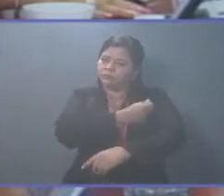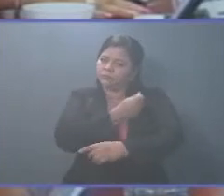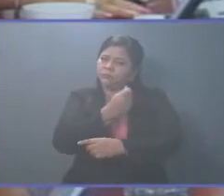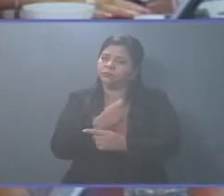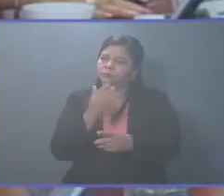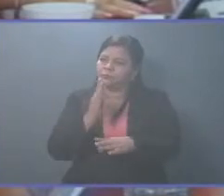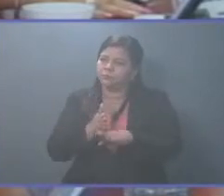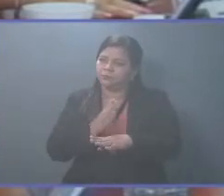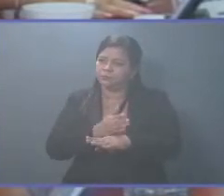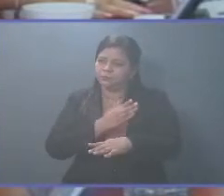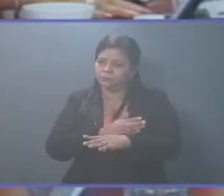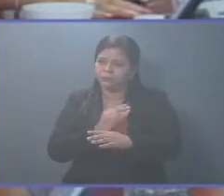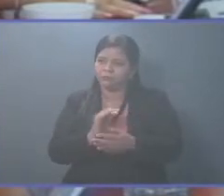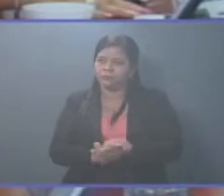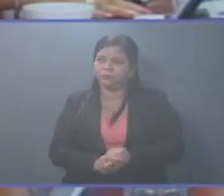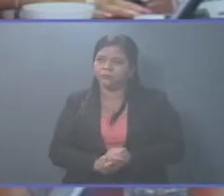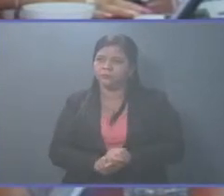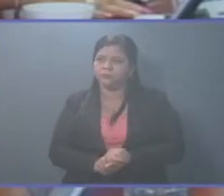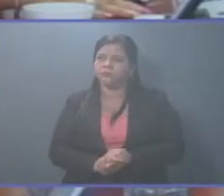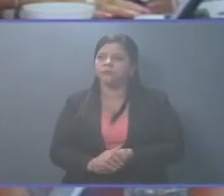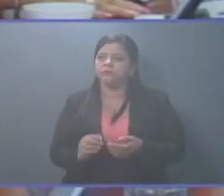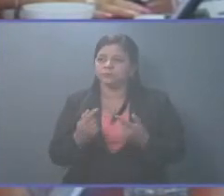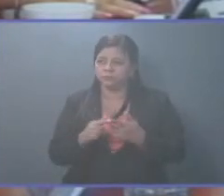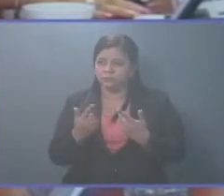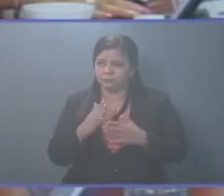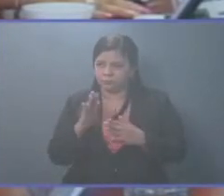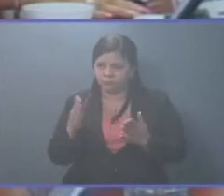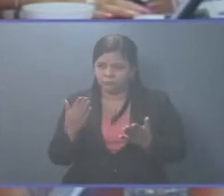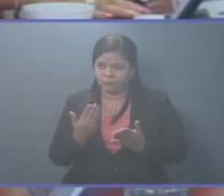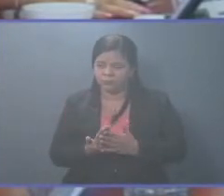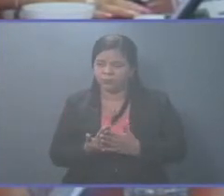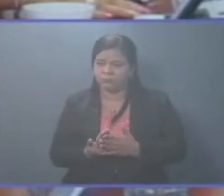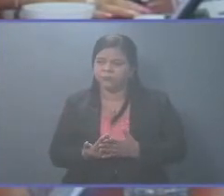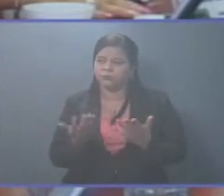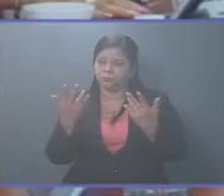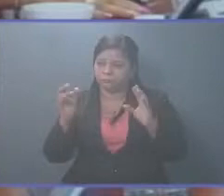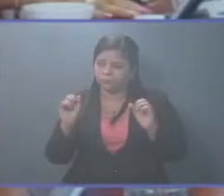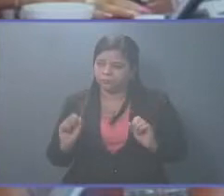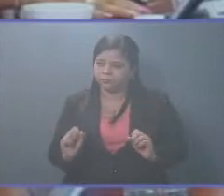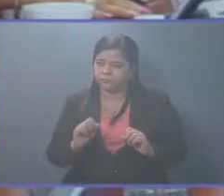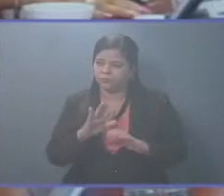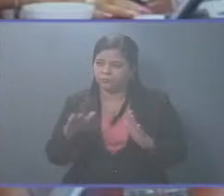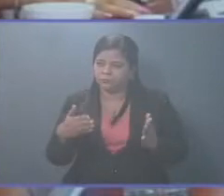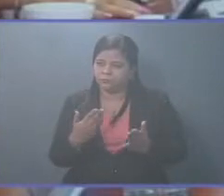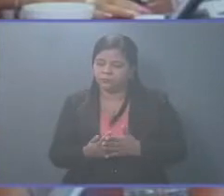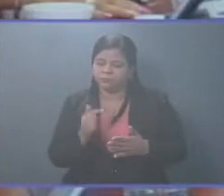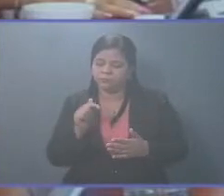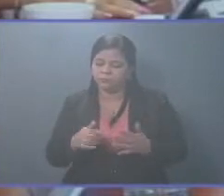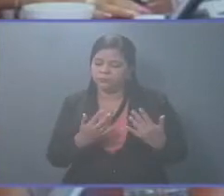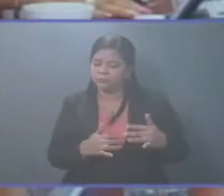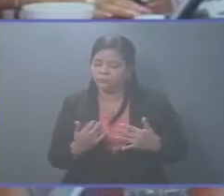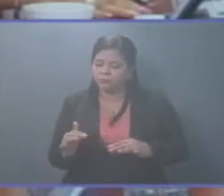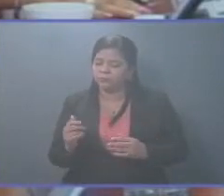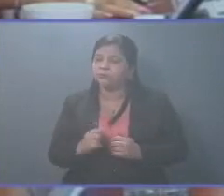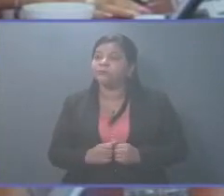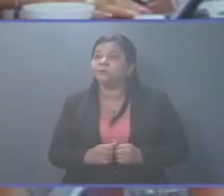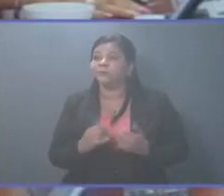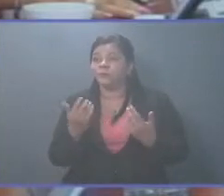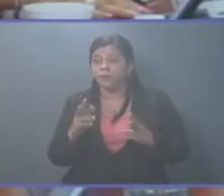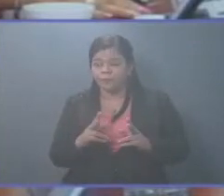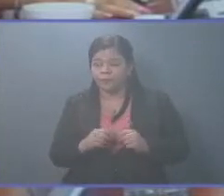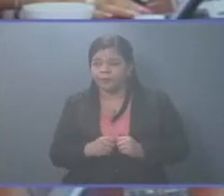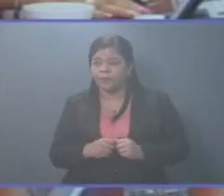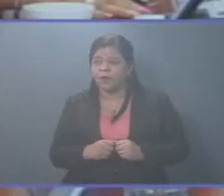a medida que fueran obteniendo esos avales, pues se podría dar todos esos eventos. No fue así, se detuvo un